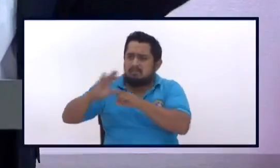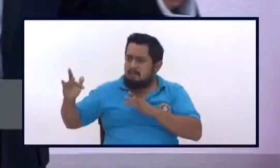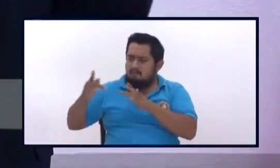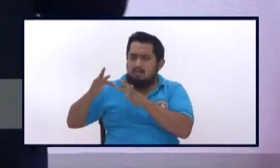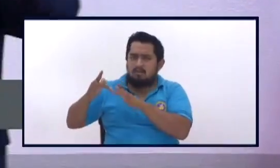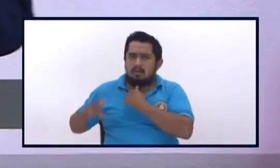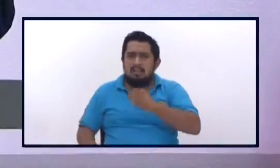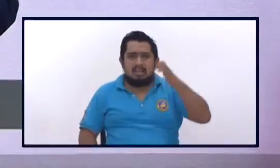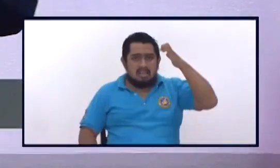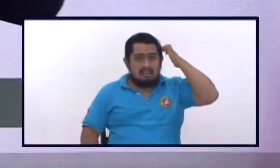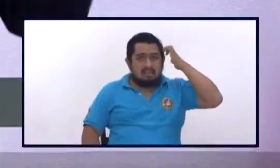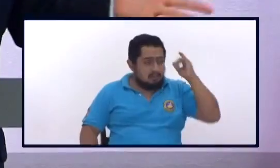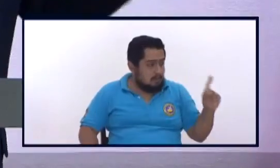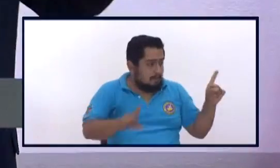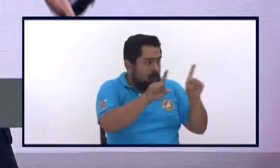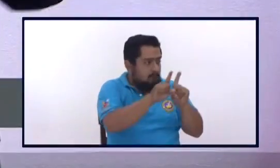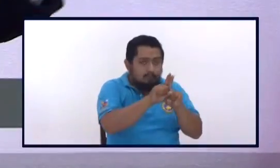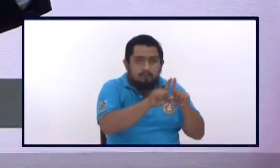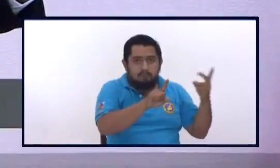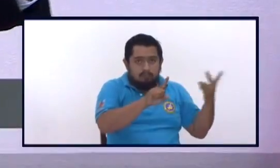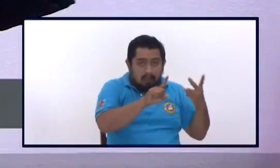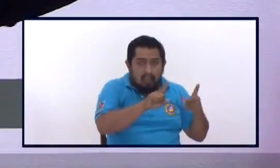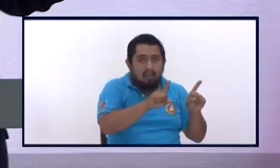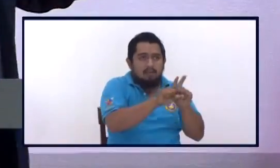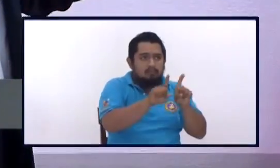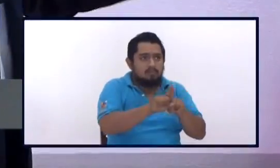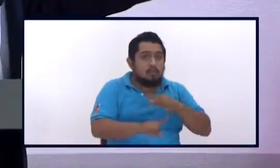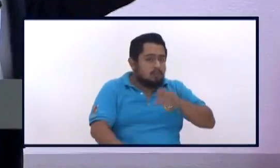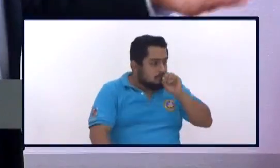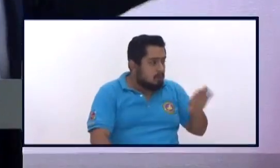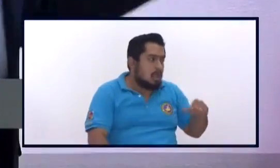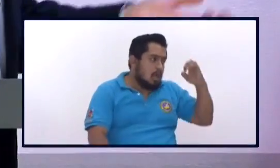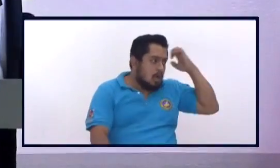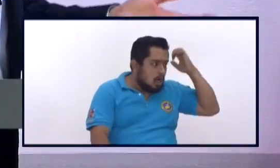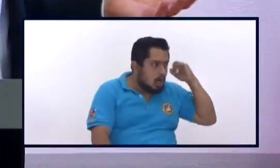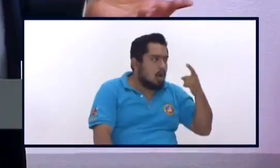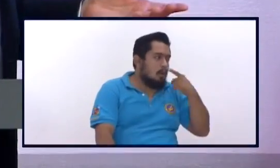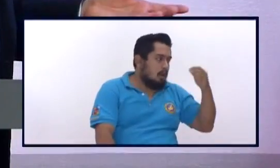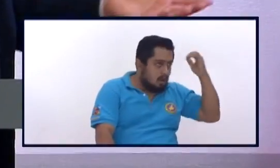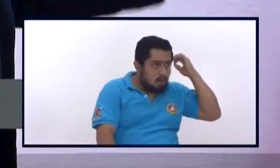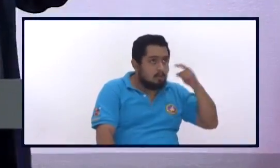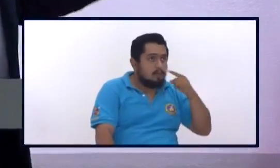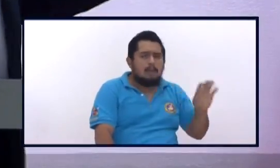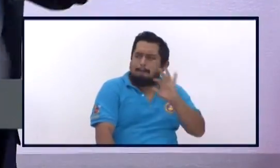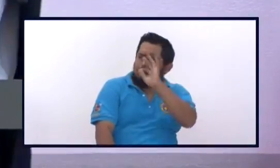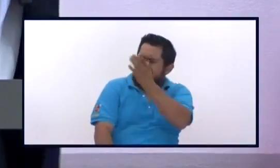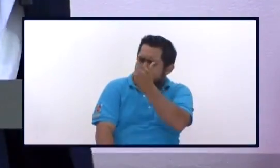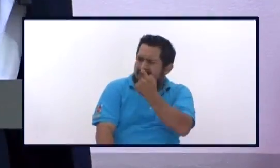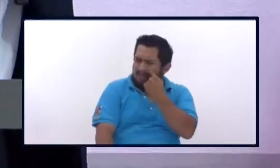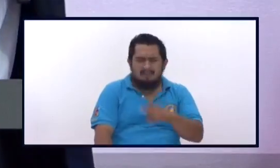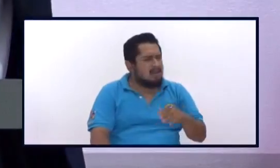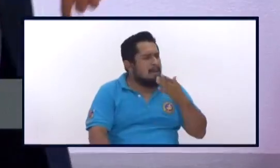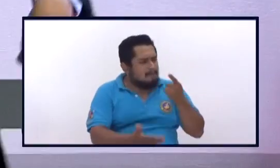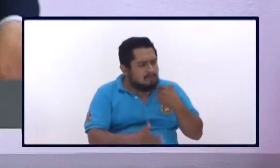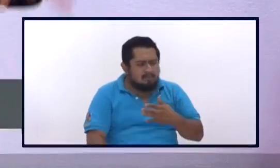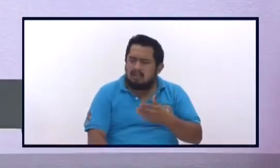caminando conmigo en la administración operativa y viene y va a veces yo le digo jorge tal cosa jorge la otra me dice mire maestro venga dice que tal